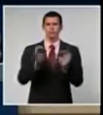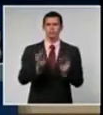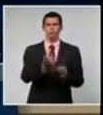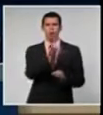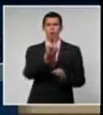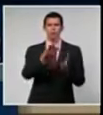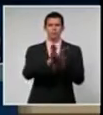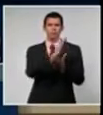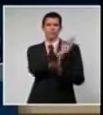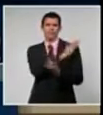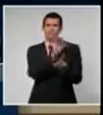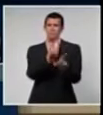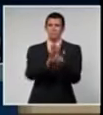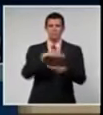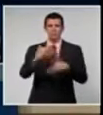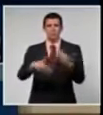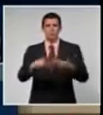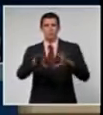han